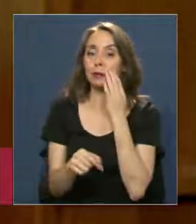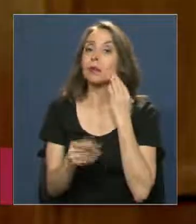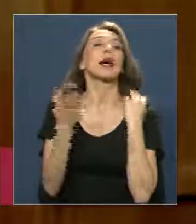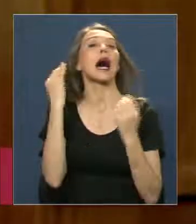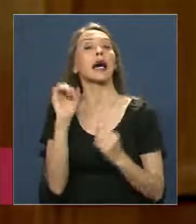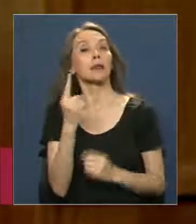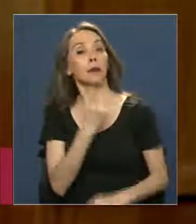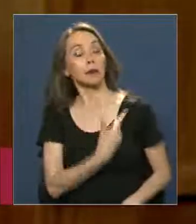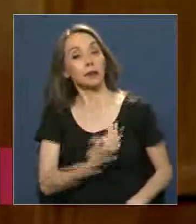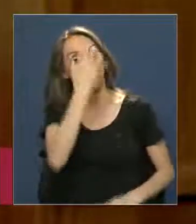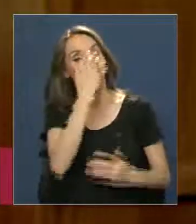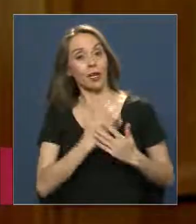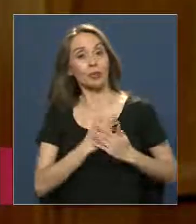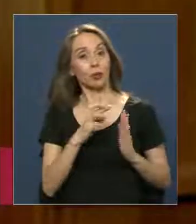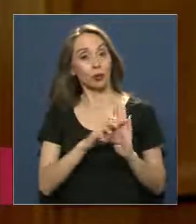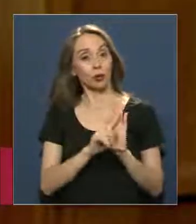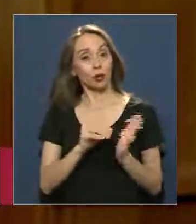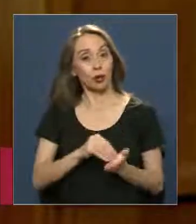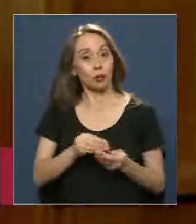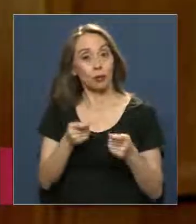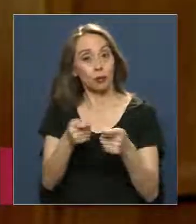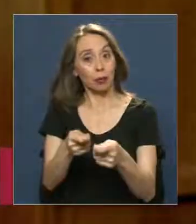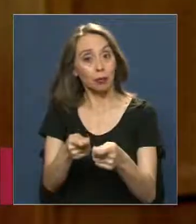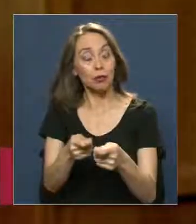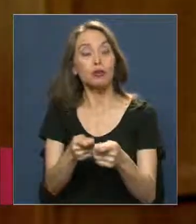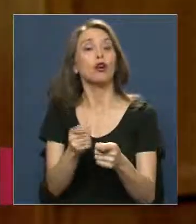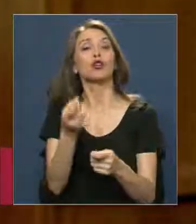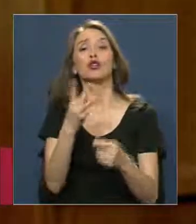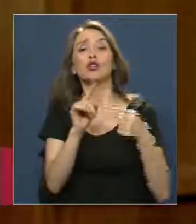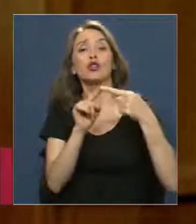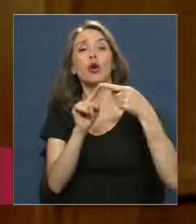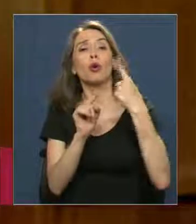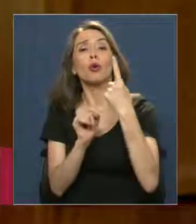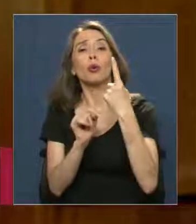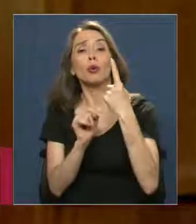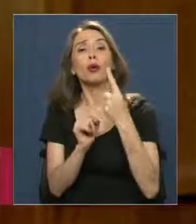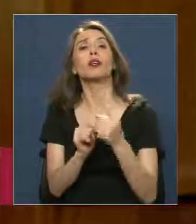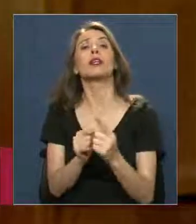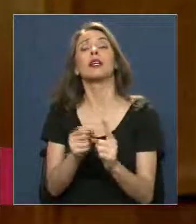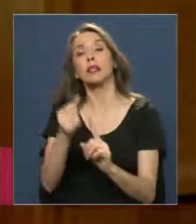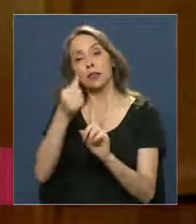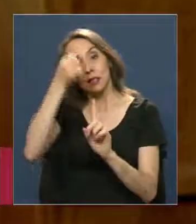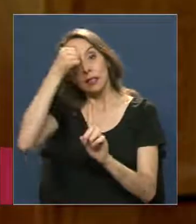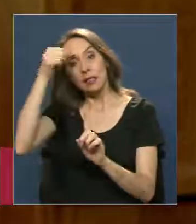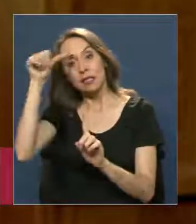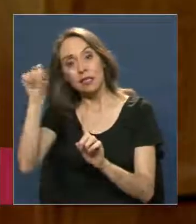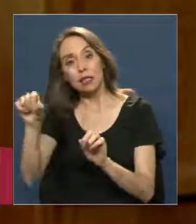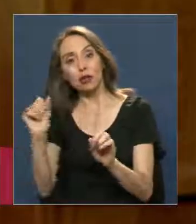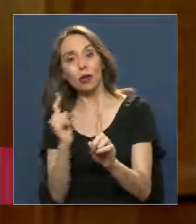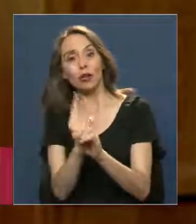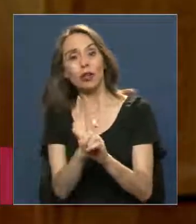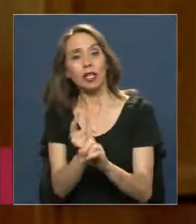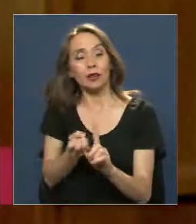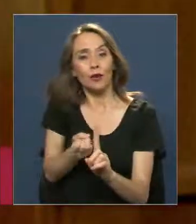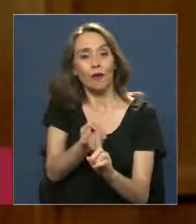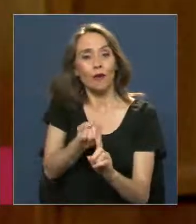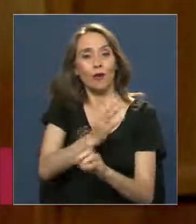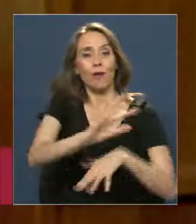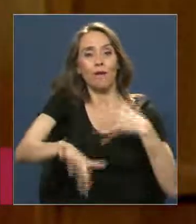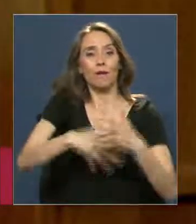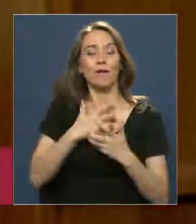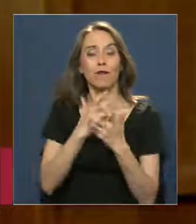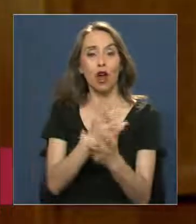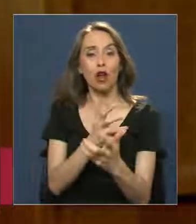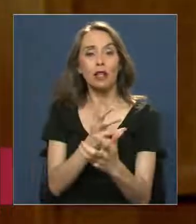la incitación directa a la violencia. Bueno, sancionar la incitación directa a la violencia, a mí me parece que es